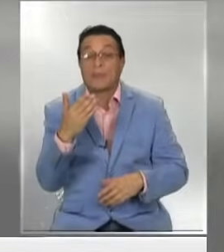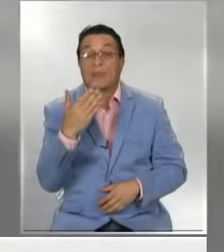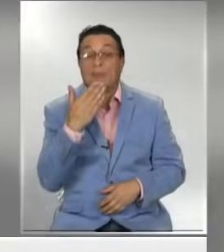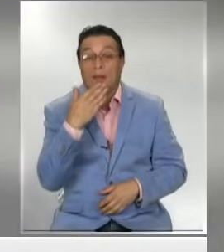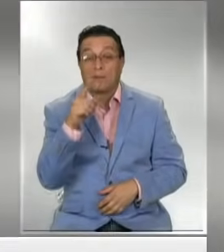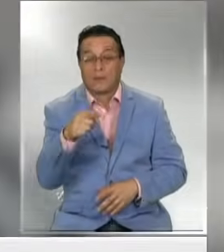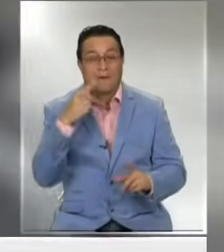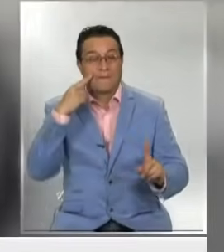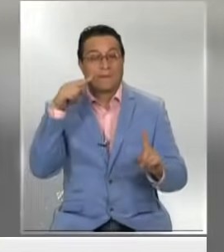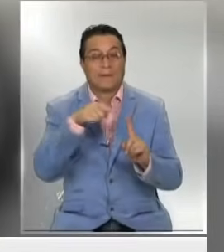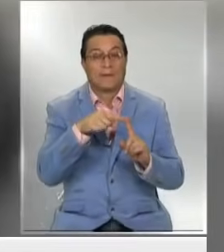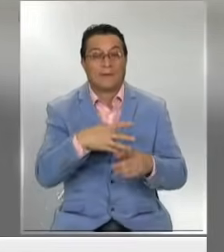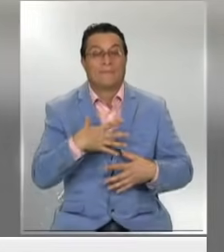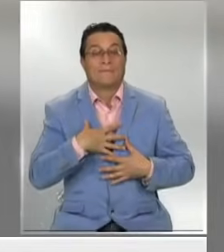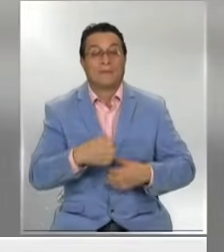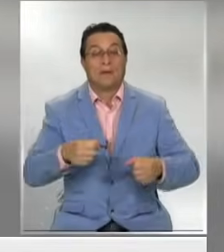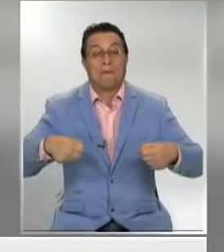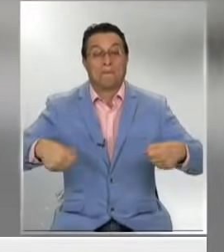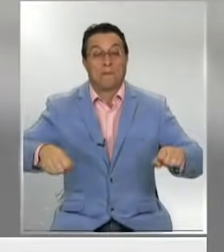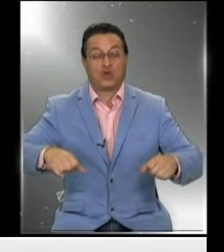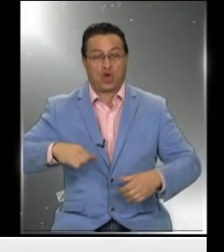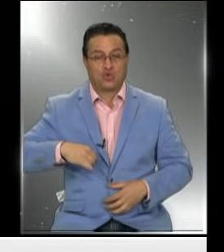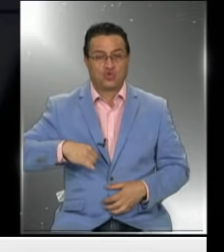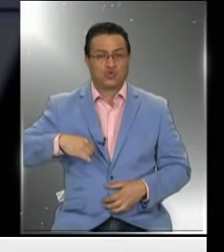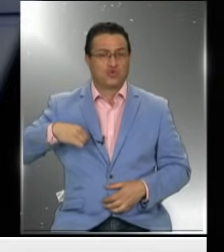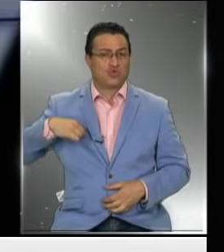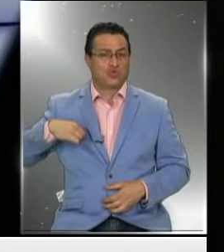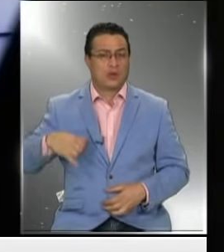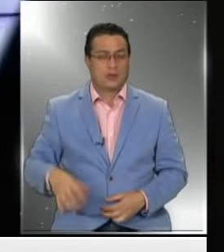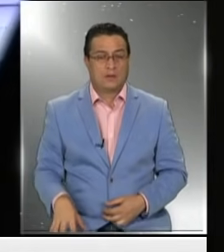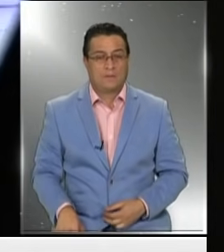su predilección por las motos de lujo.